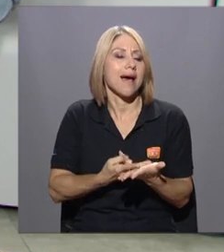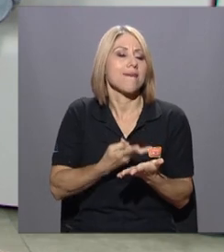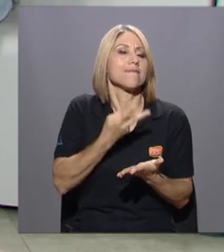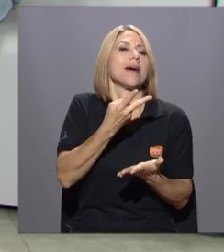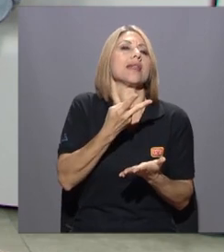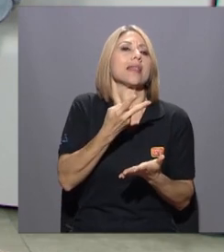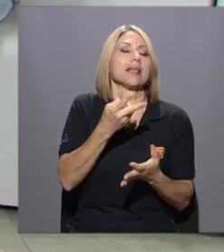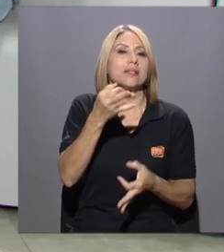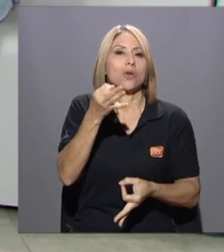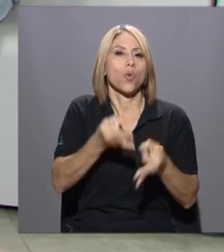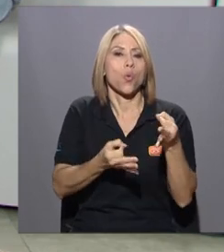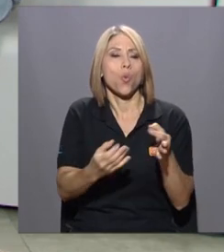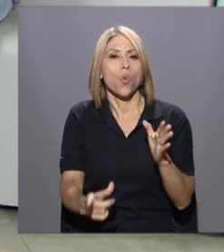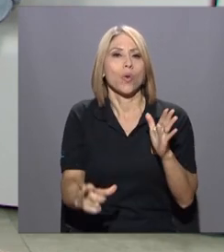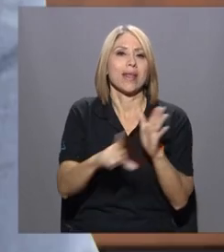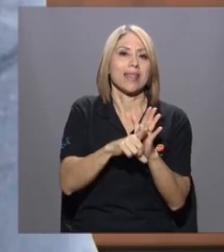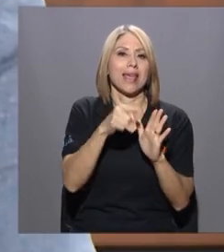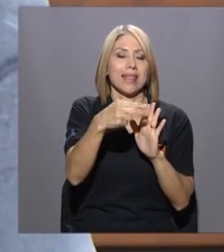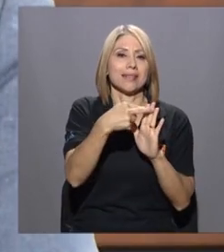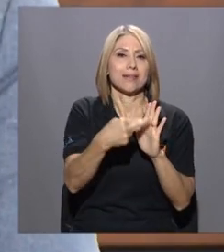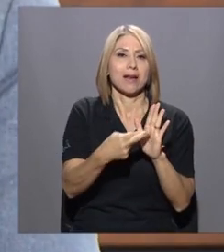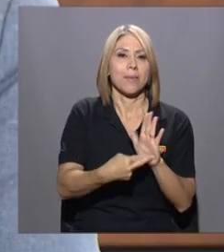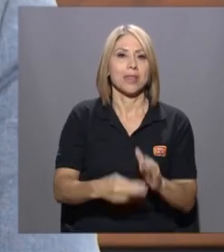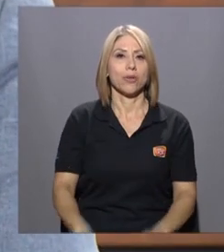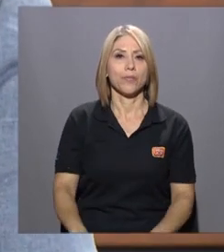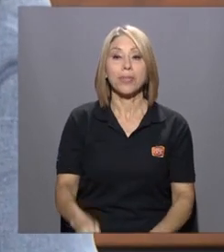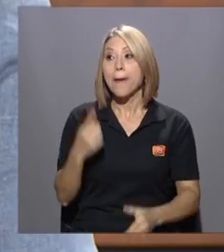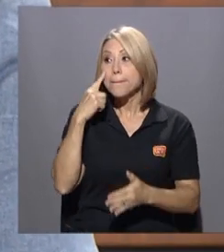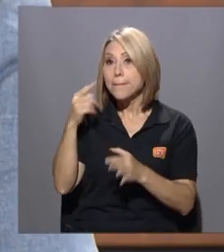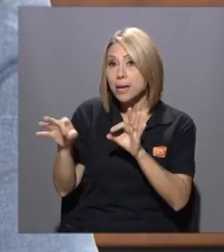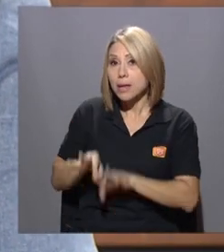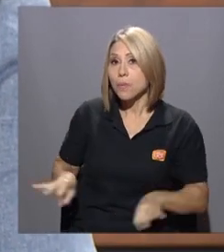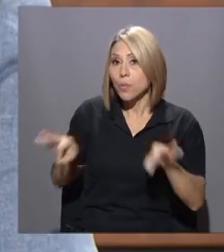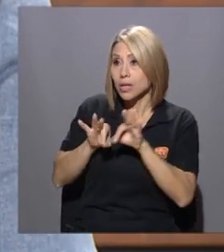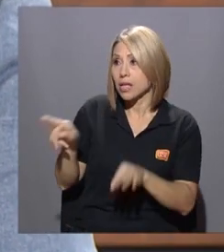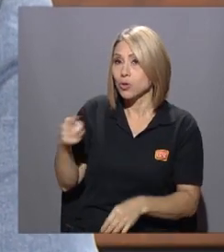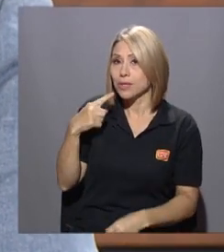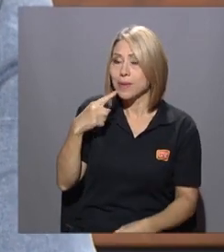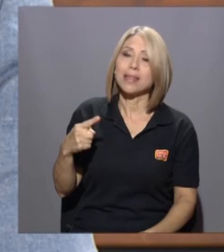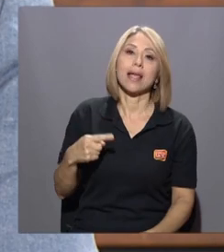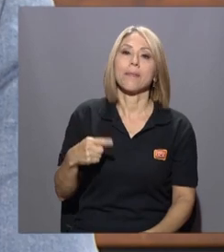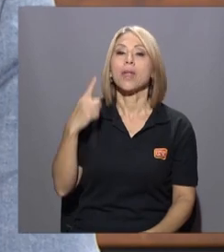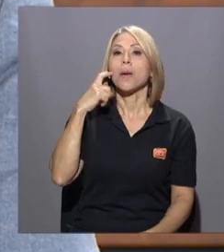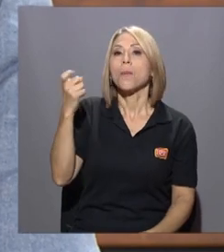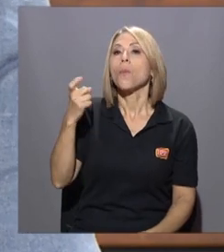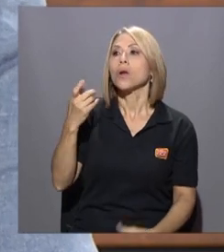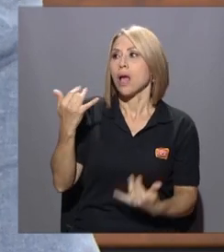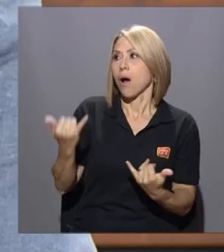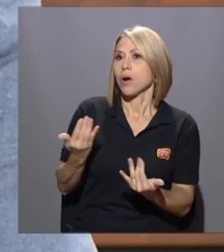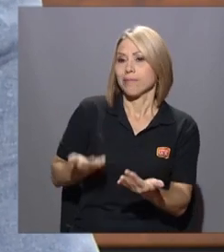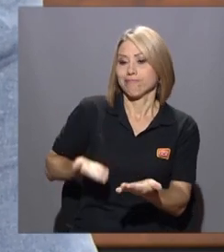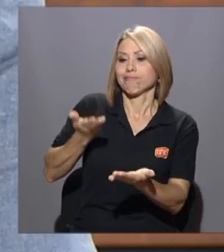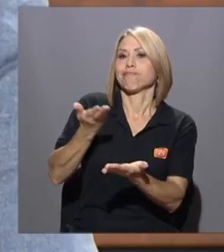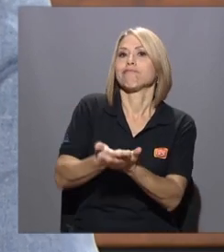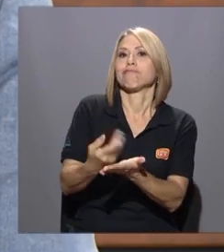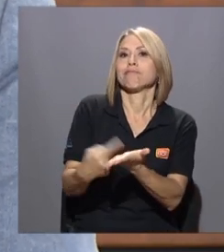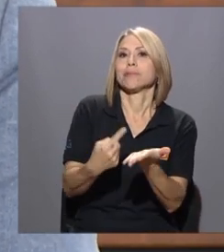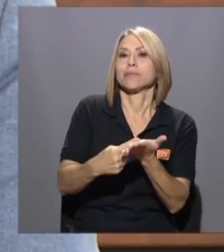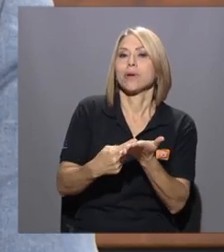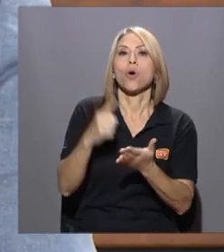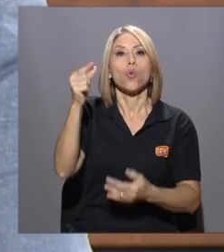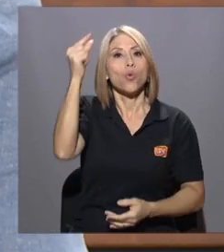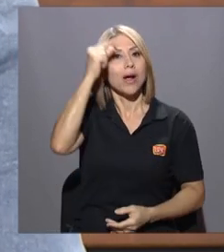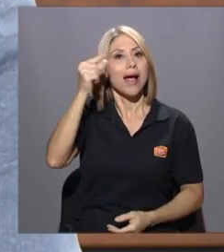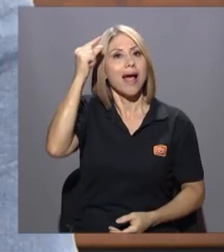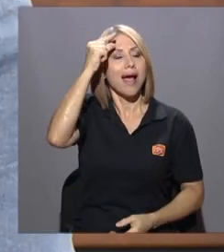jurídica precisamente de ese reglamento. Ve aquí importante lo que usted plantea, don Janine, porque usted de algún modo nos pone bajo el tapete una administración de Carlos Alvarado